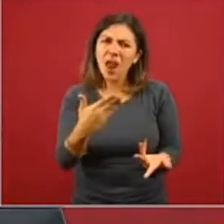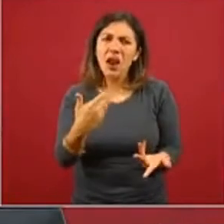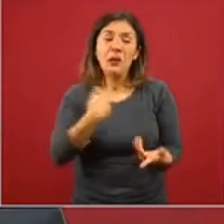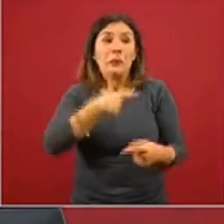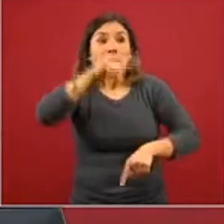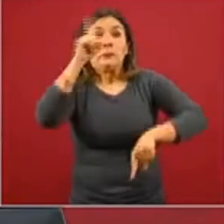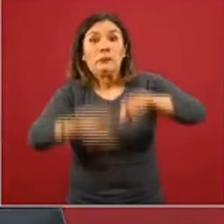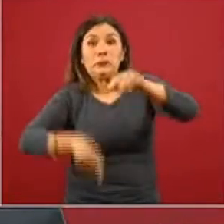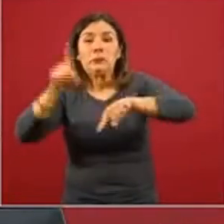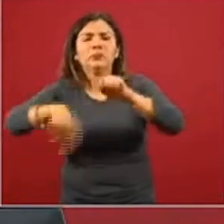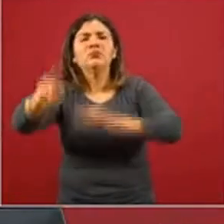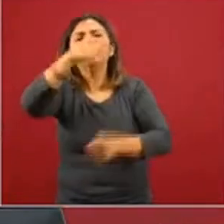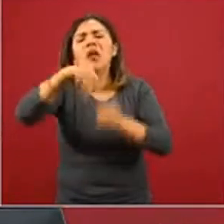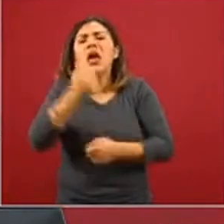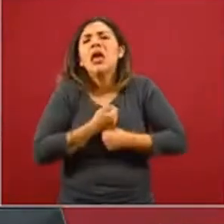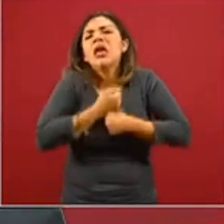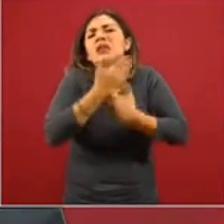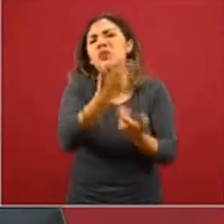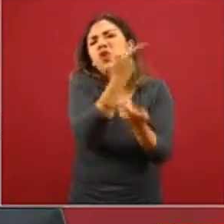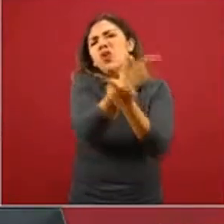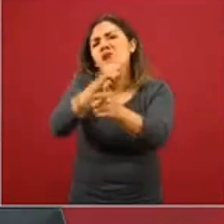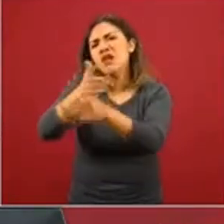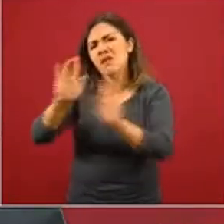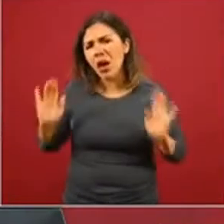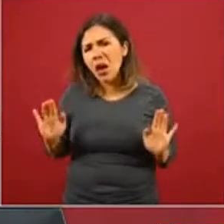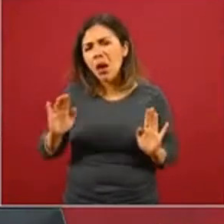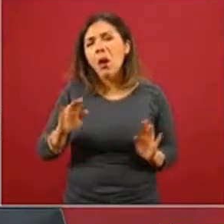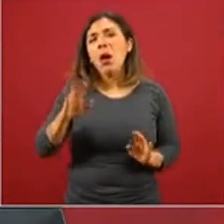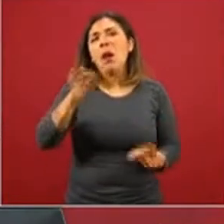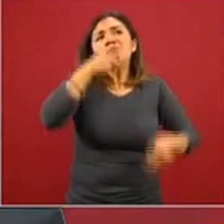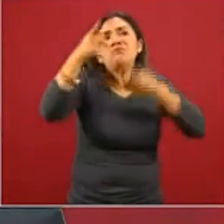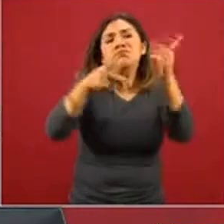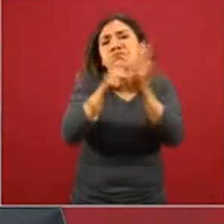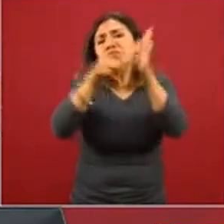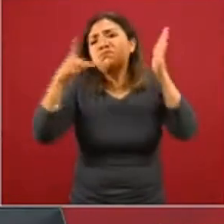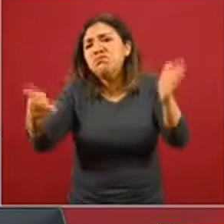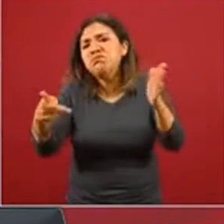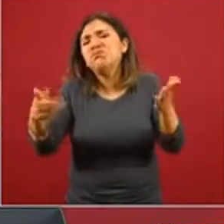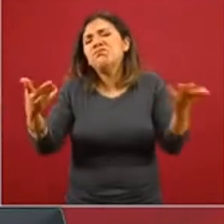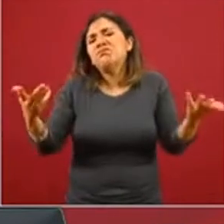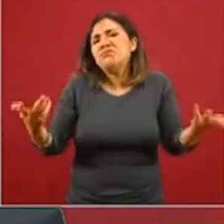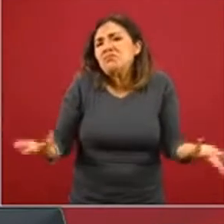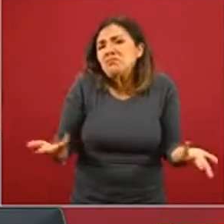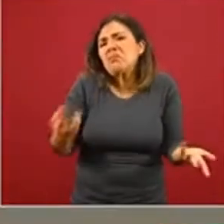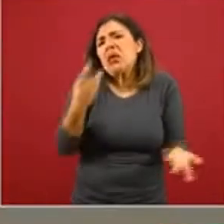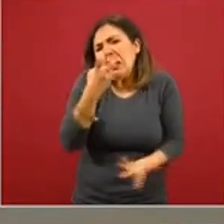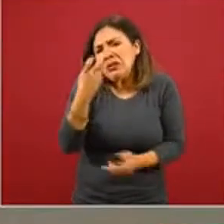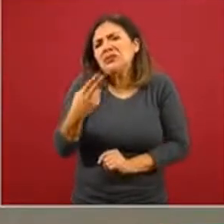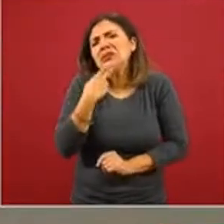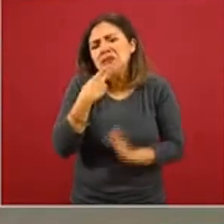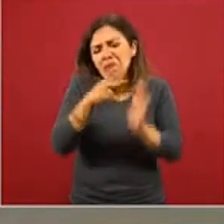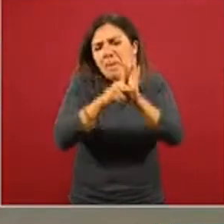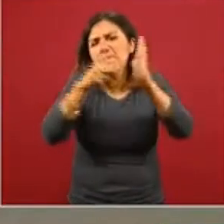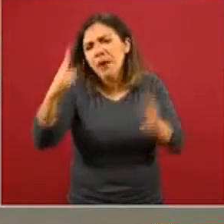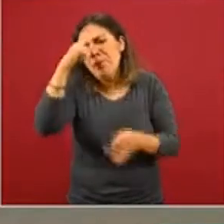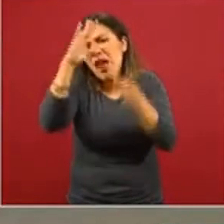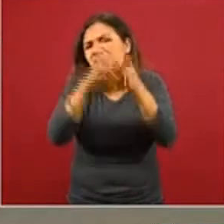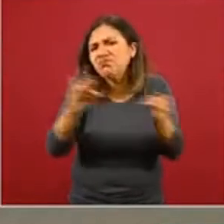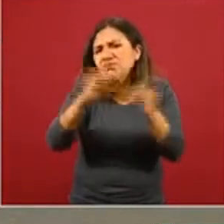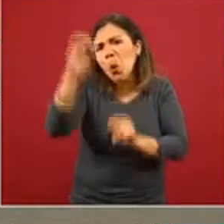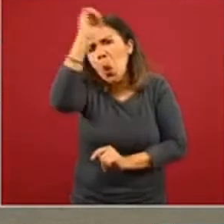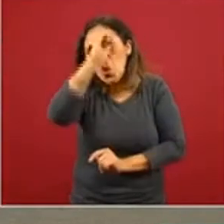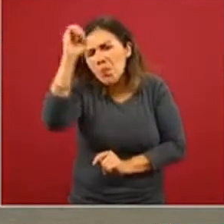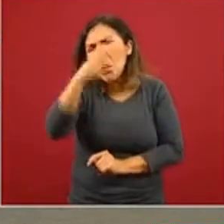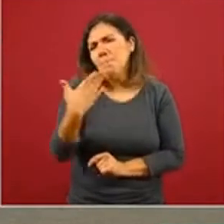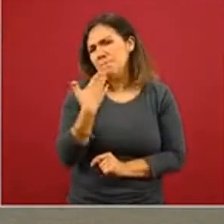a nadie que se exprese libremente, menos que lo publique en un medio, para eso están los medios, para comentar